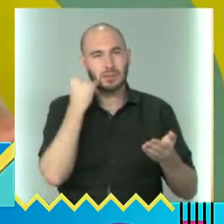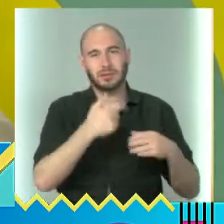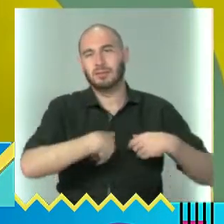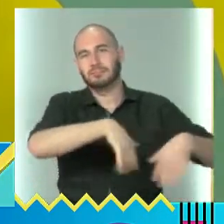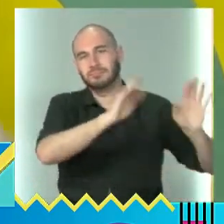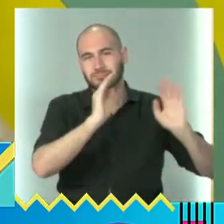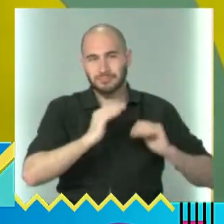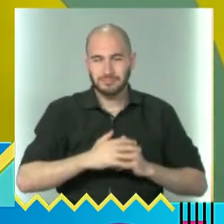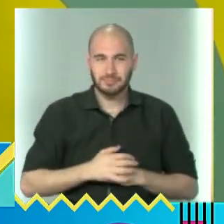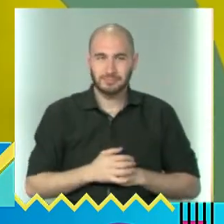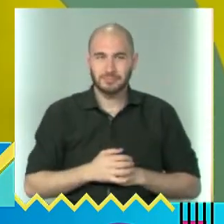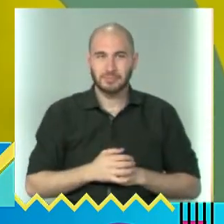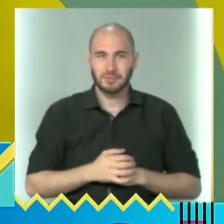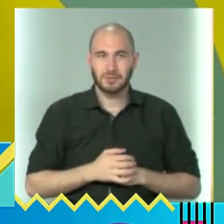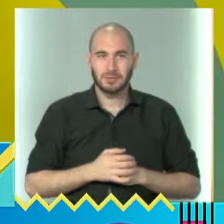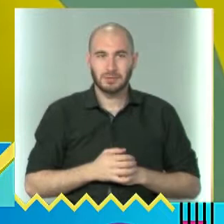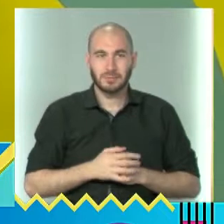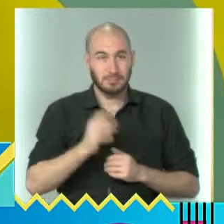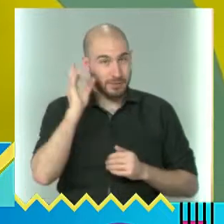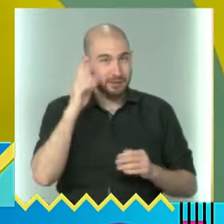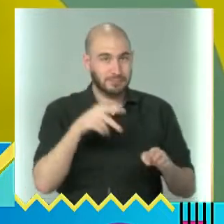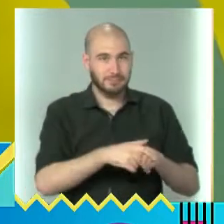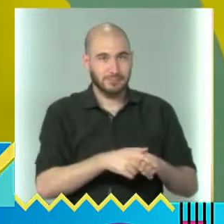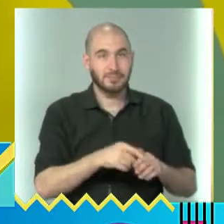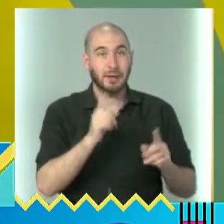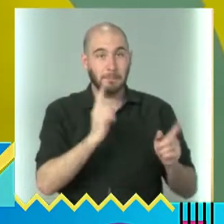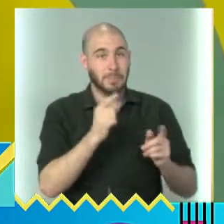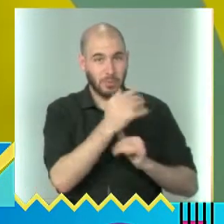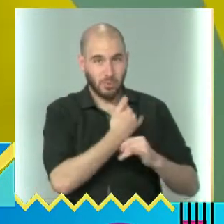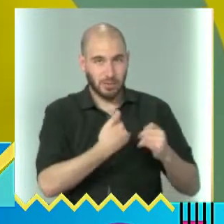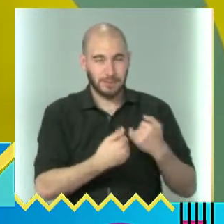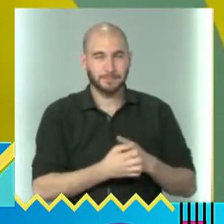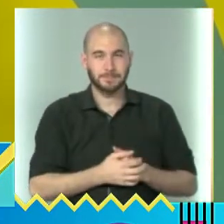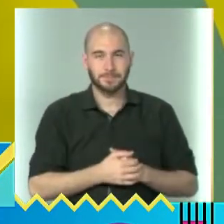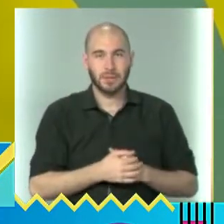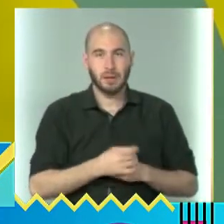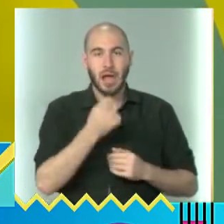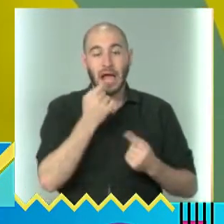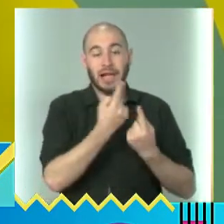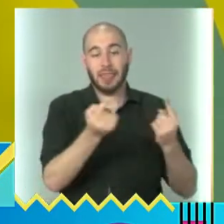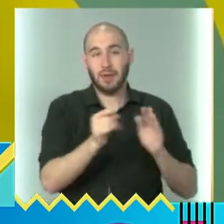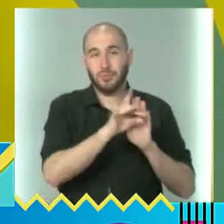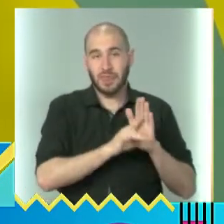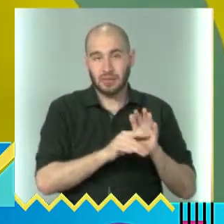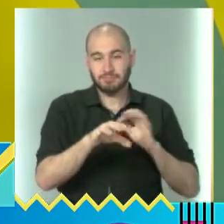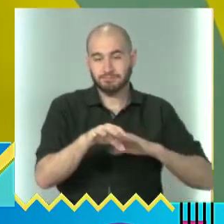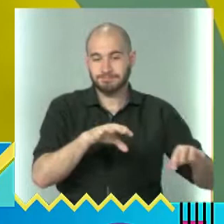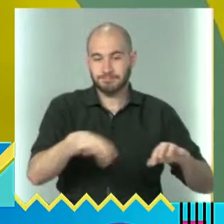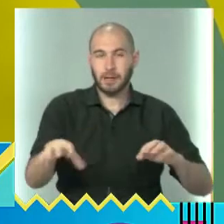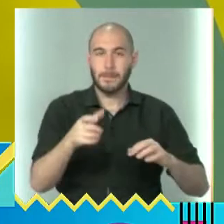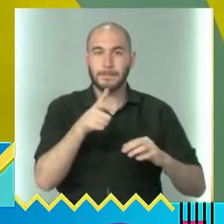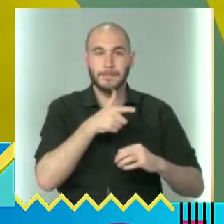quieran. Claro. Y entonces, sí, perdón, siguiendo con eso, sí, cada uno de los datos por separado